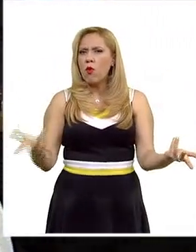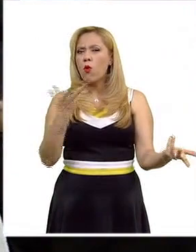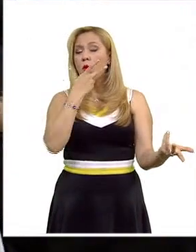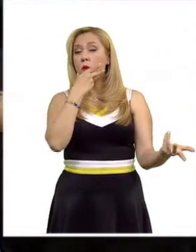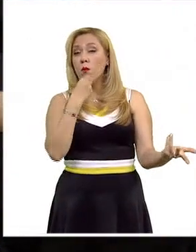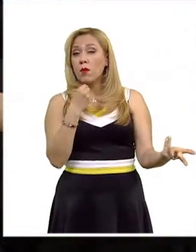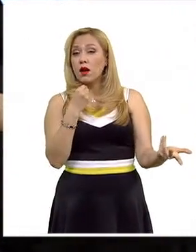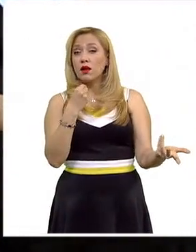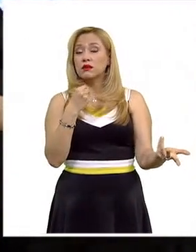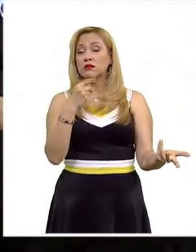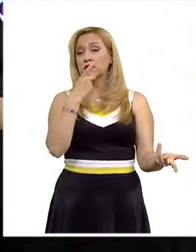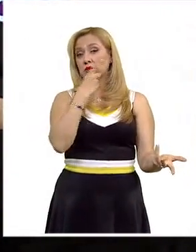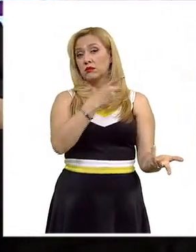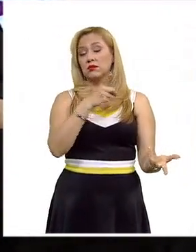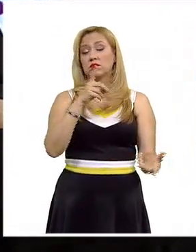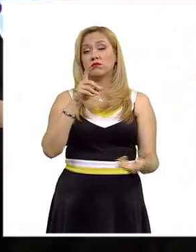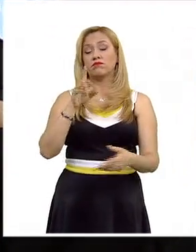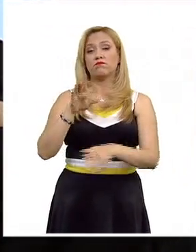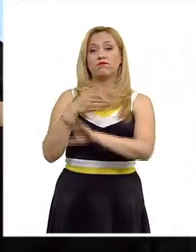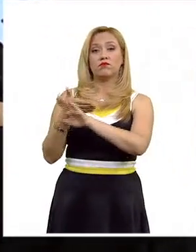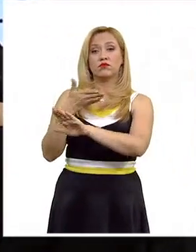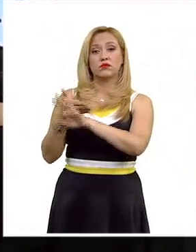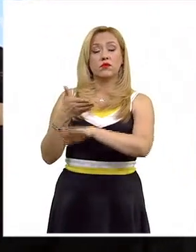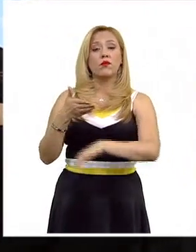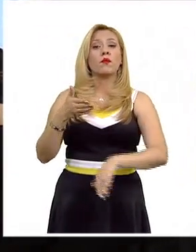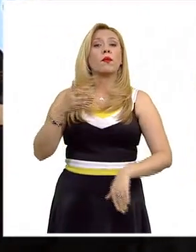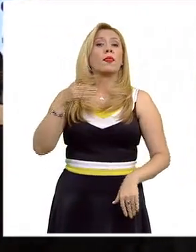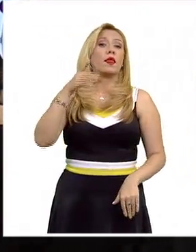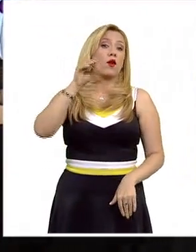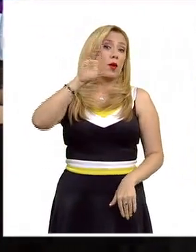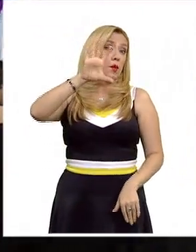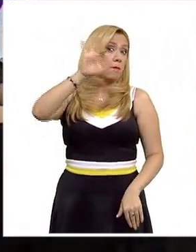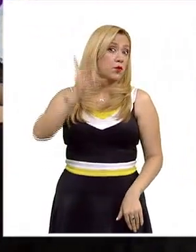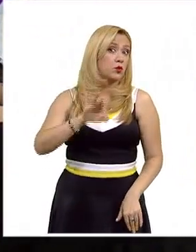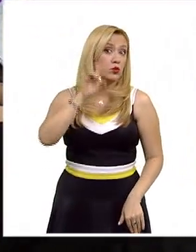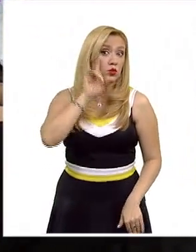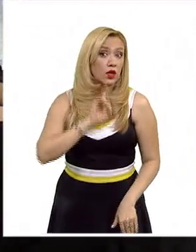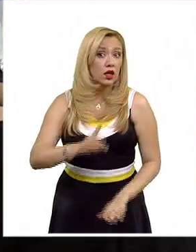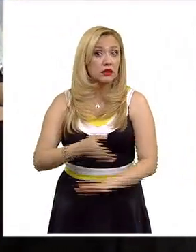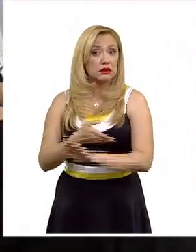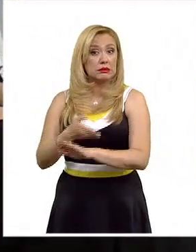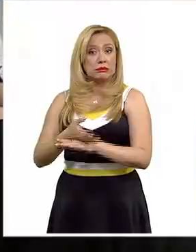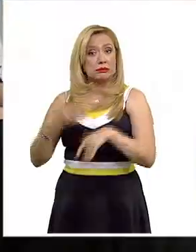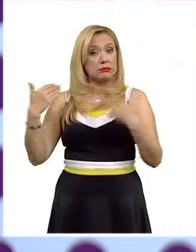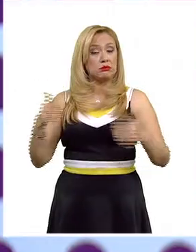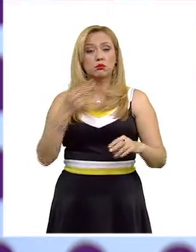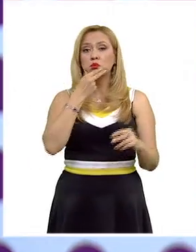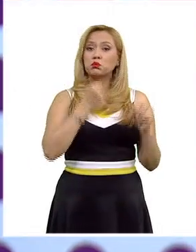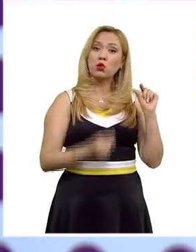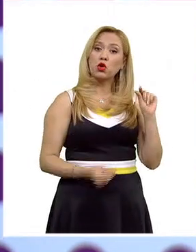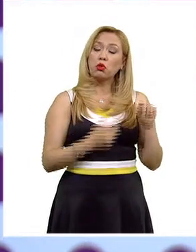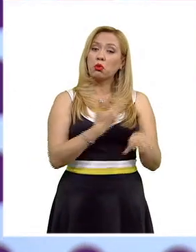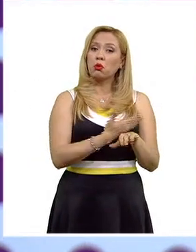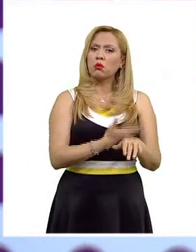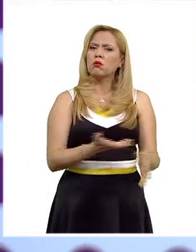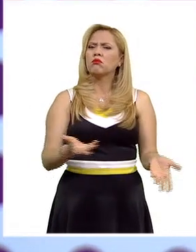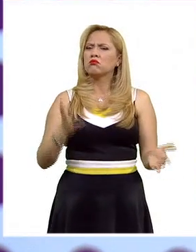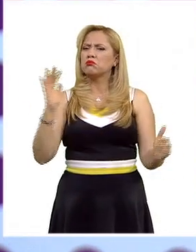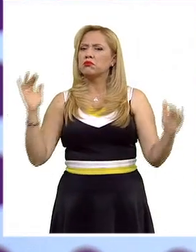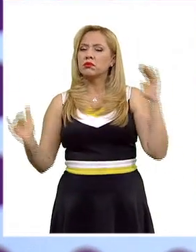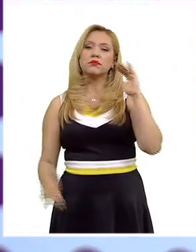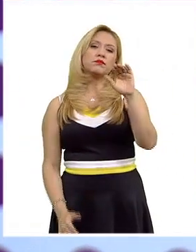tú mencionabas el 95% en la UNAM son casos de mujeres? ¿Qué nos dice esto, ¿no?, sobre el acoso sexual y sobre esta desigualdad? Pues finalmente